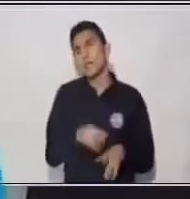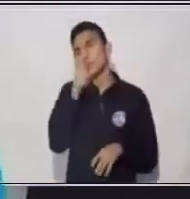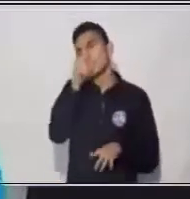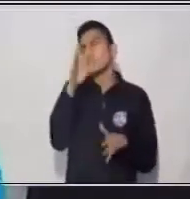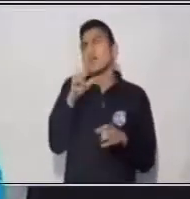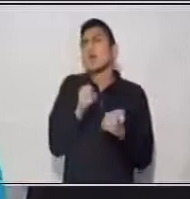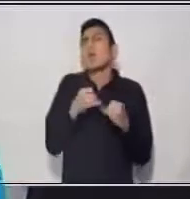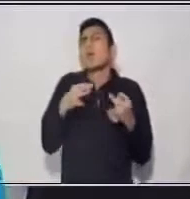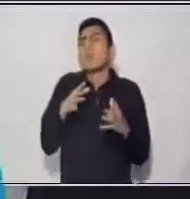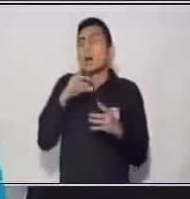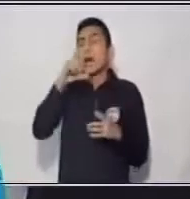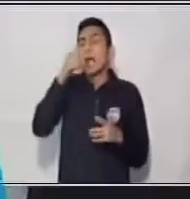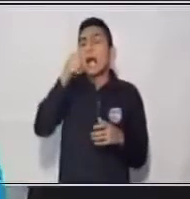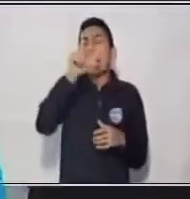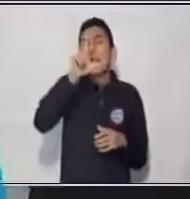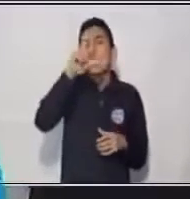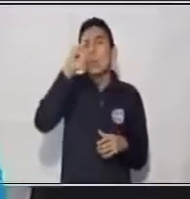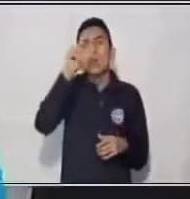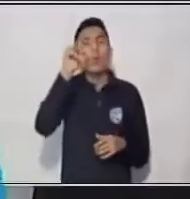Calcular